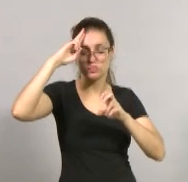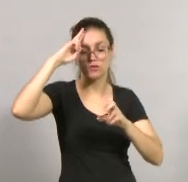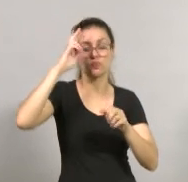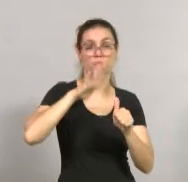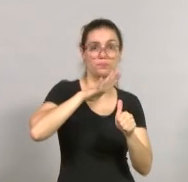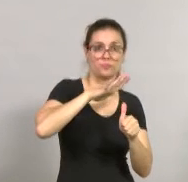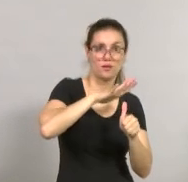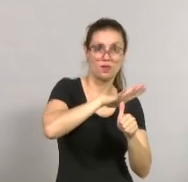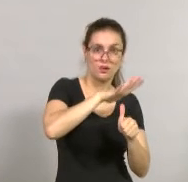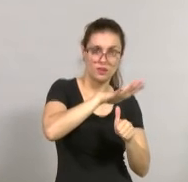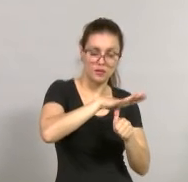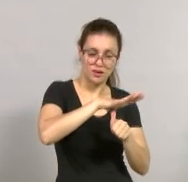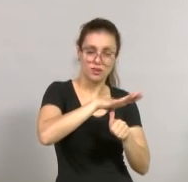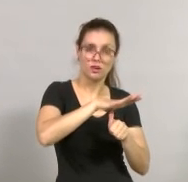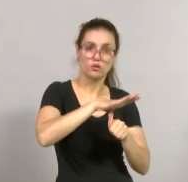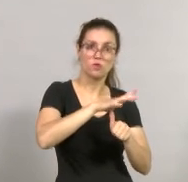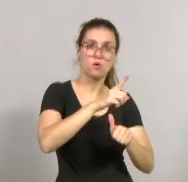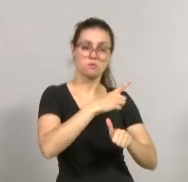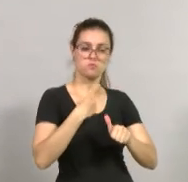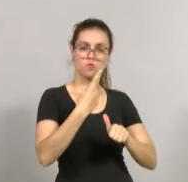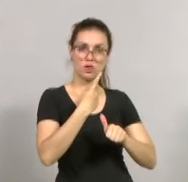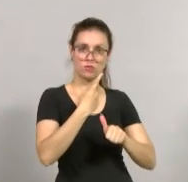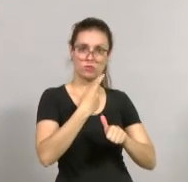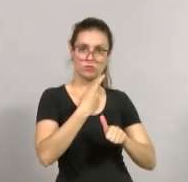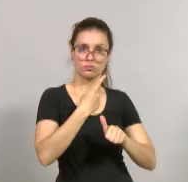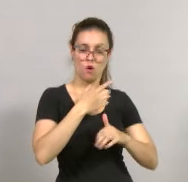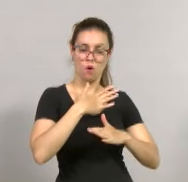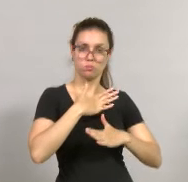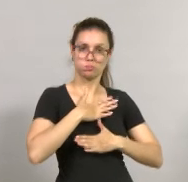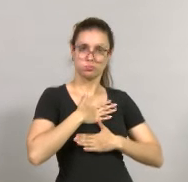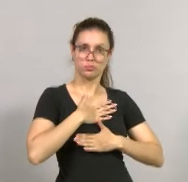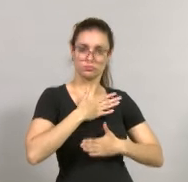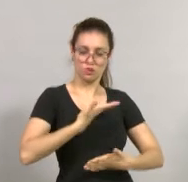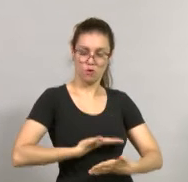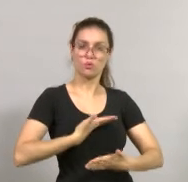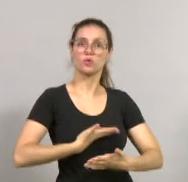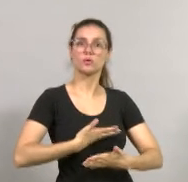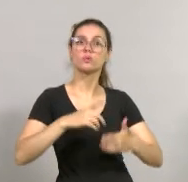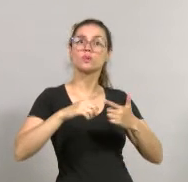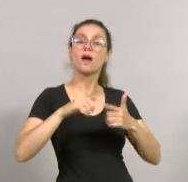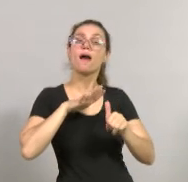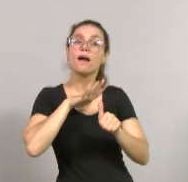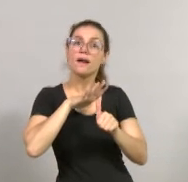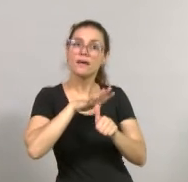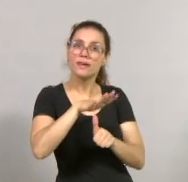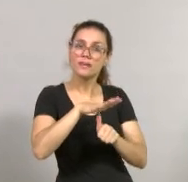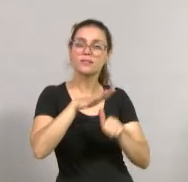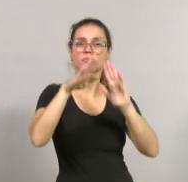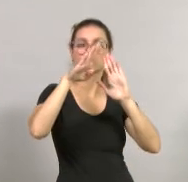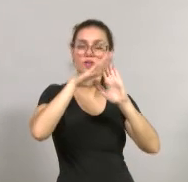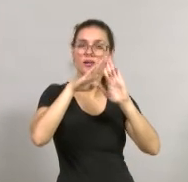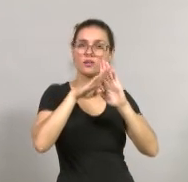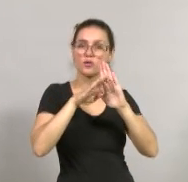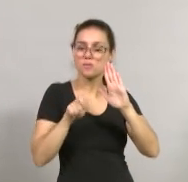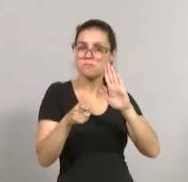como una dimensión constitutiva de nosotros y también del género como una categoría